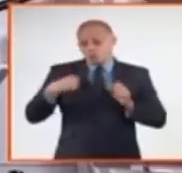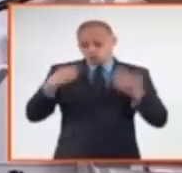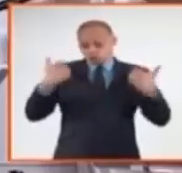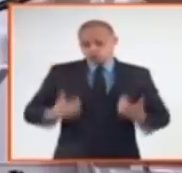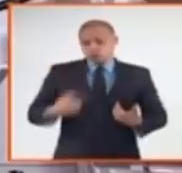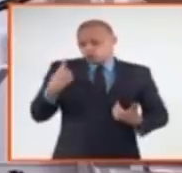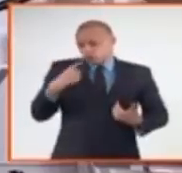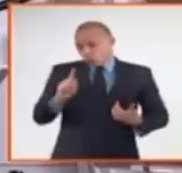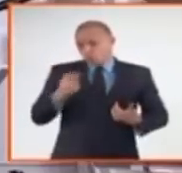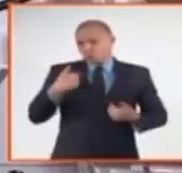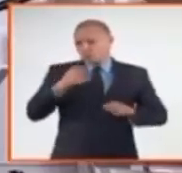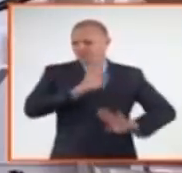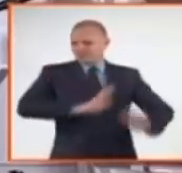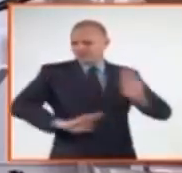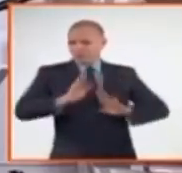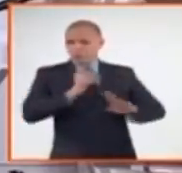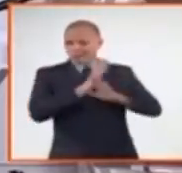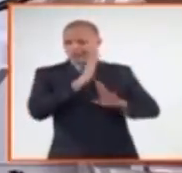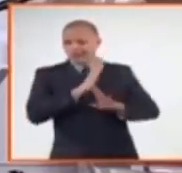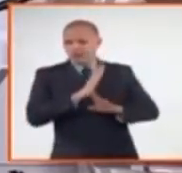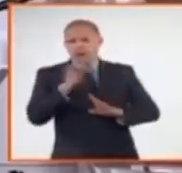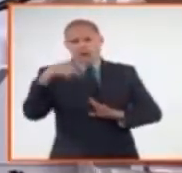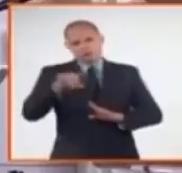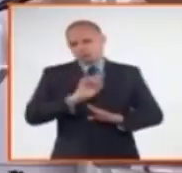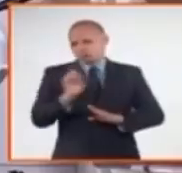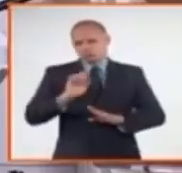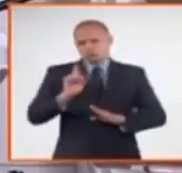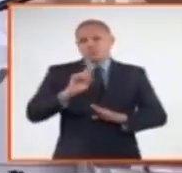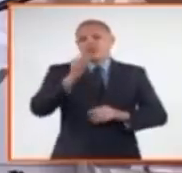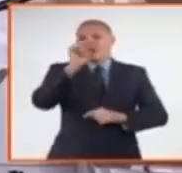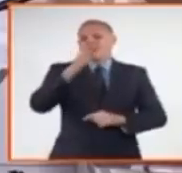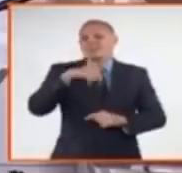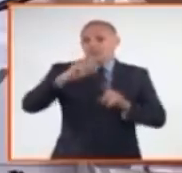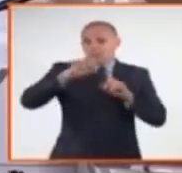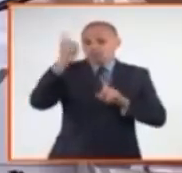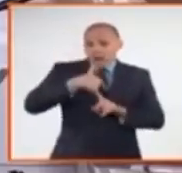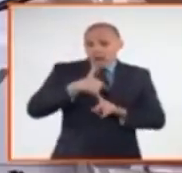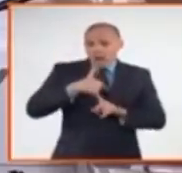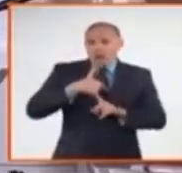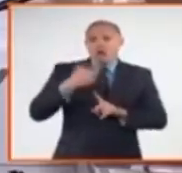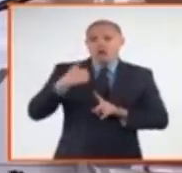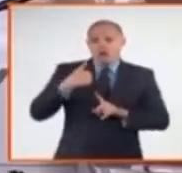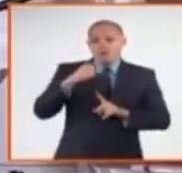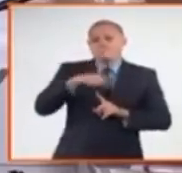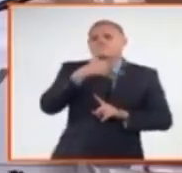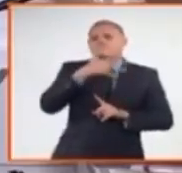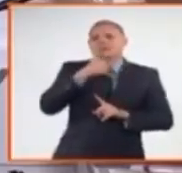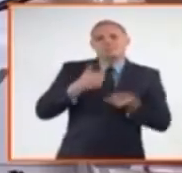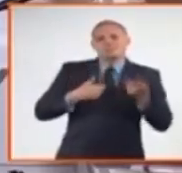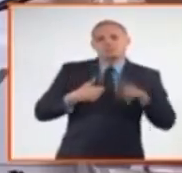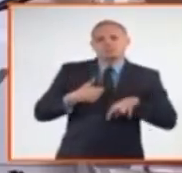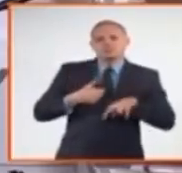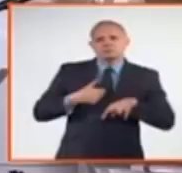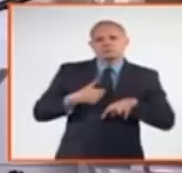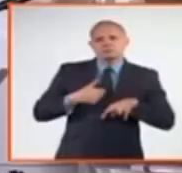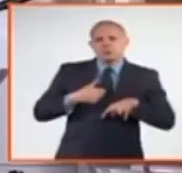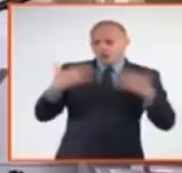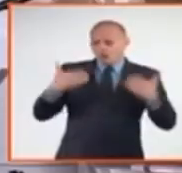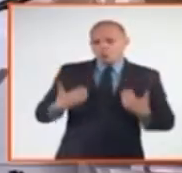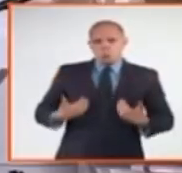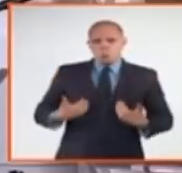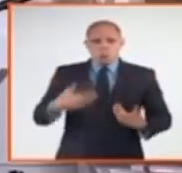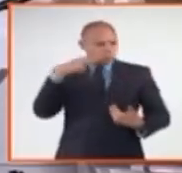hacerlo y también en caso de que disminuye los niveles de interferón que tiene que ver con la respuesta inicial del organismo